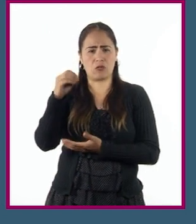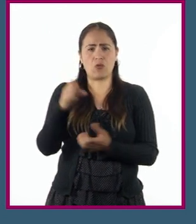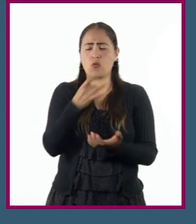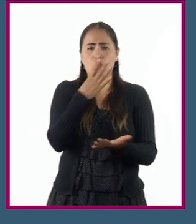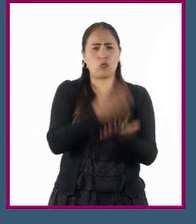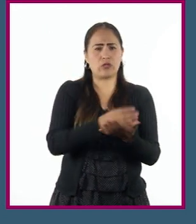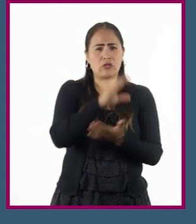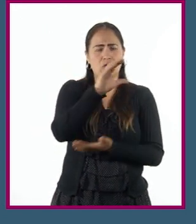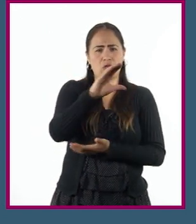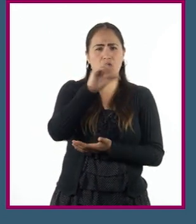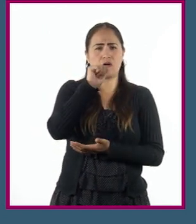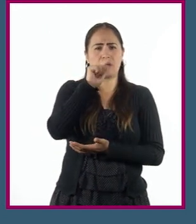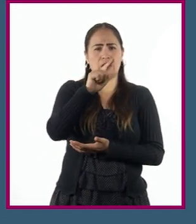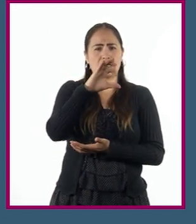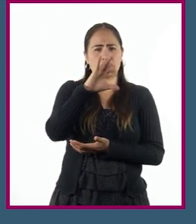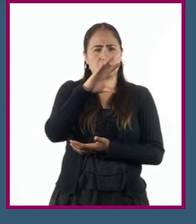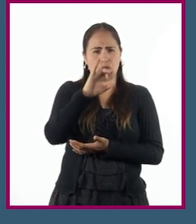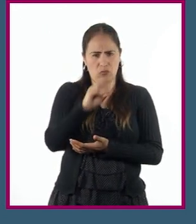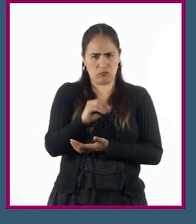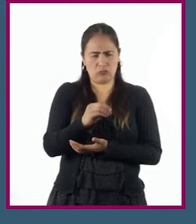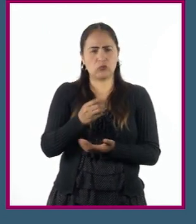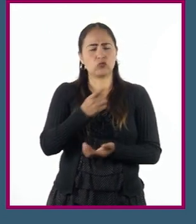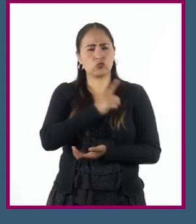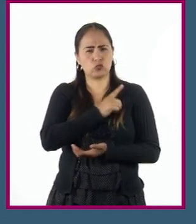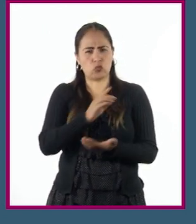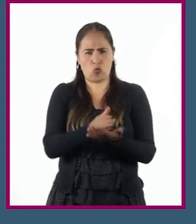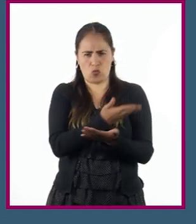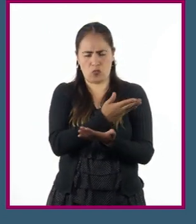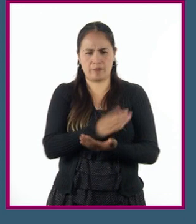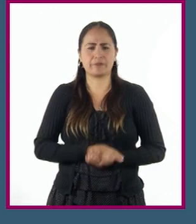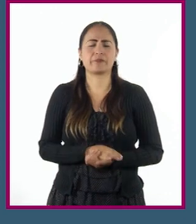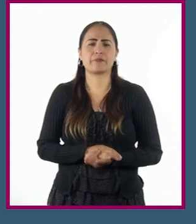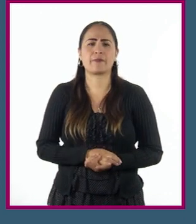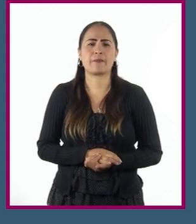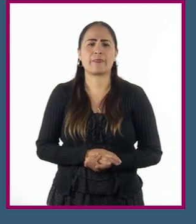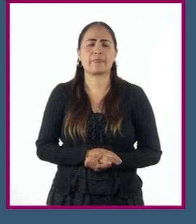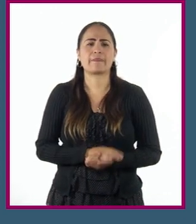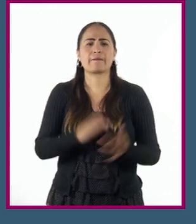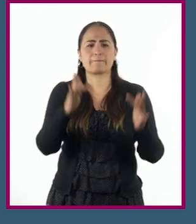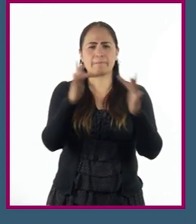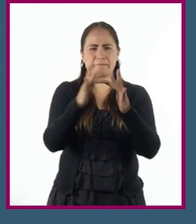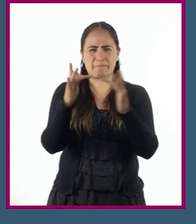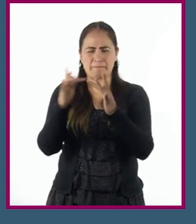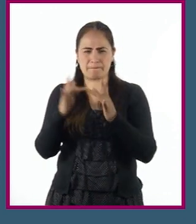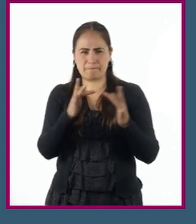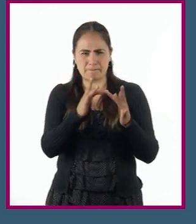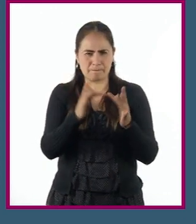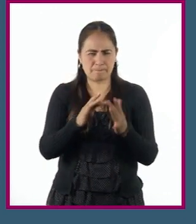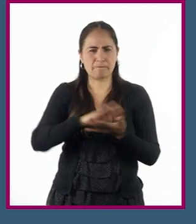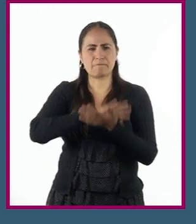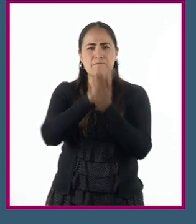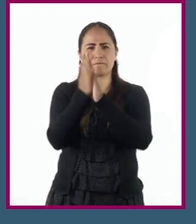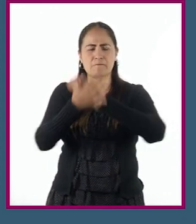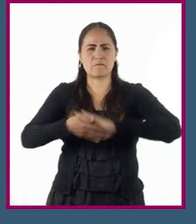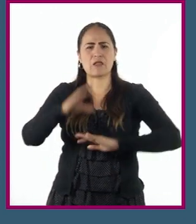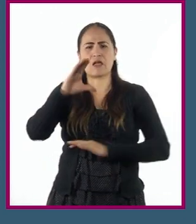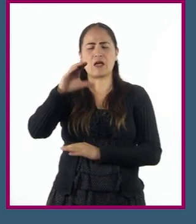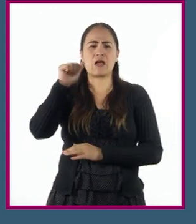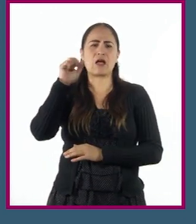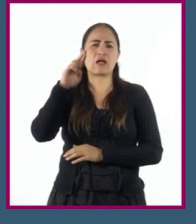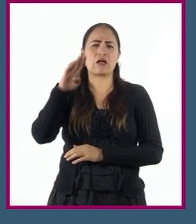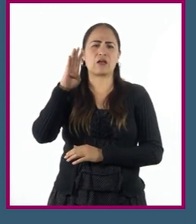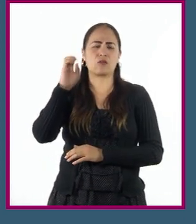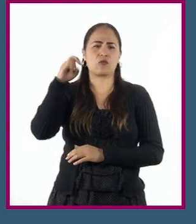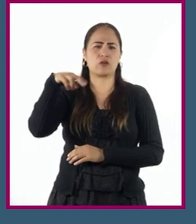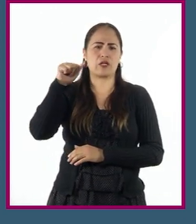de calcio sólido, representado por ion de calcio en contacto con ion de bicarbonato. Da lugar a carbonato de calcio,